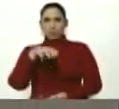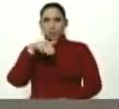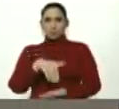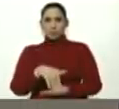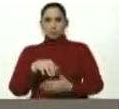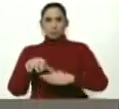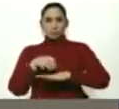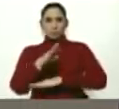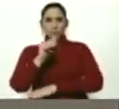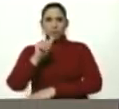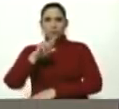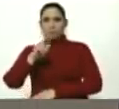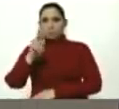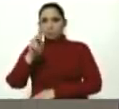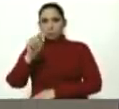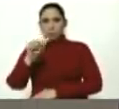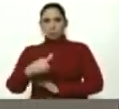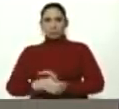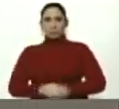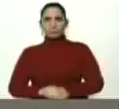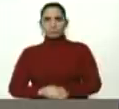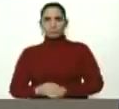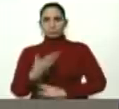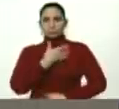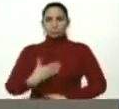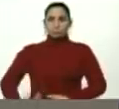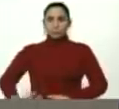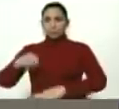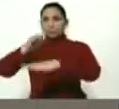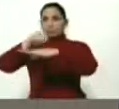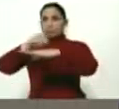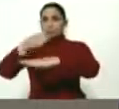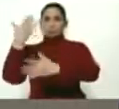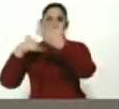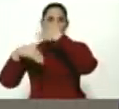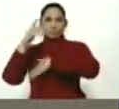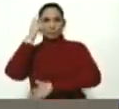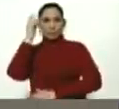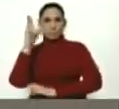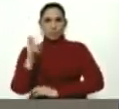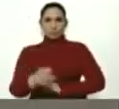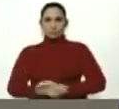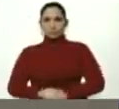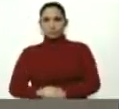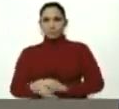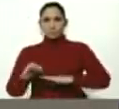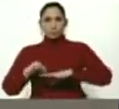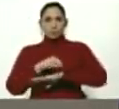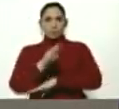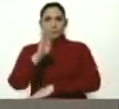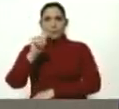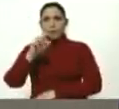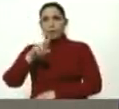municipio Baruta, Nuestra Señora del Rosario. El presidente advirtió el pasado día viernes que en el municipio Baruta, es un municipio de